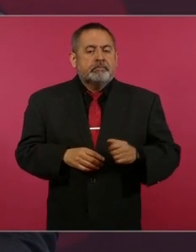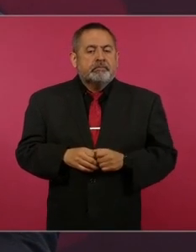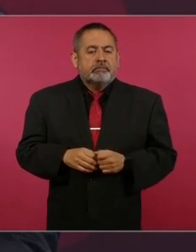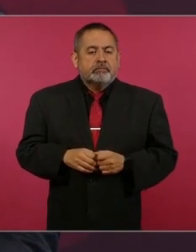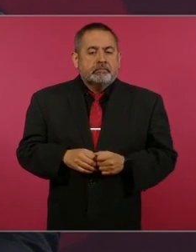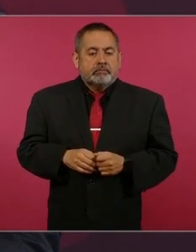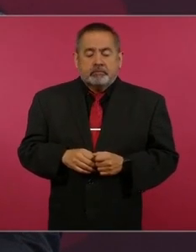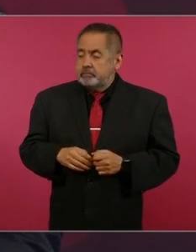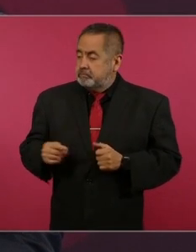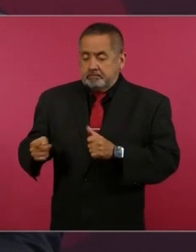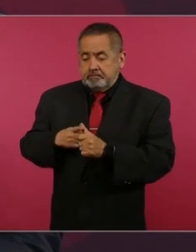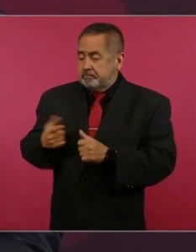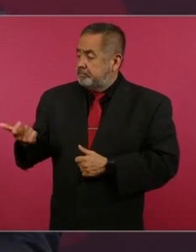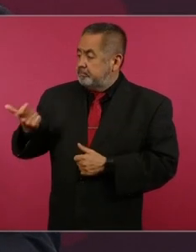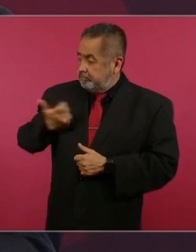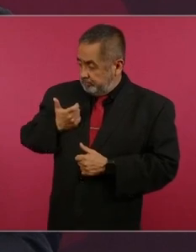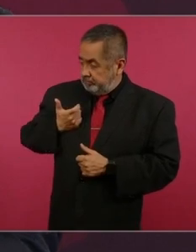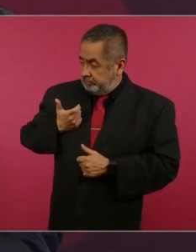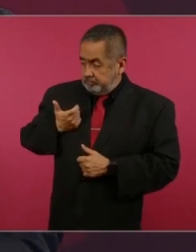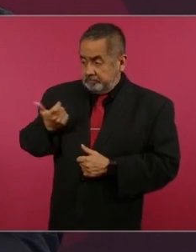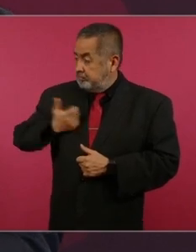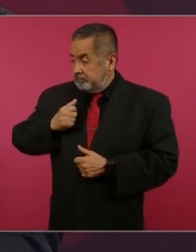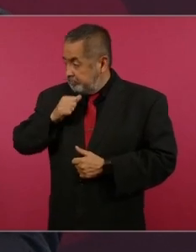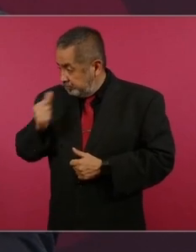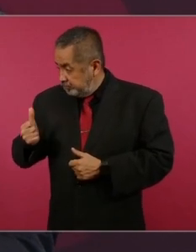si no pagan por adelantado,